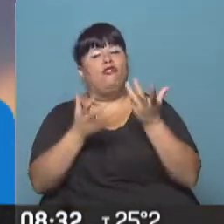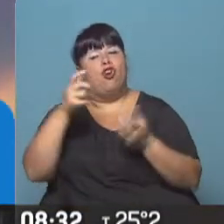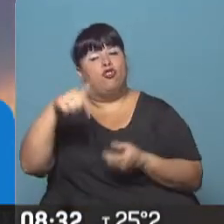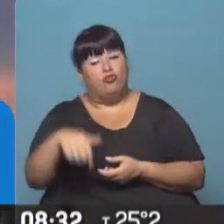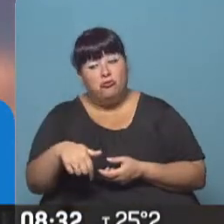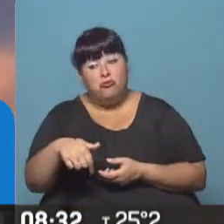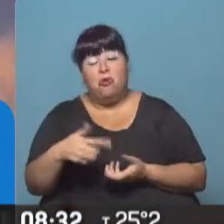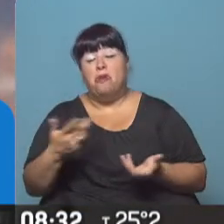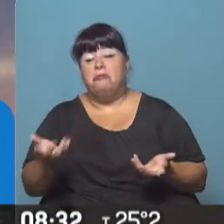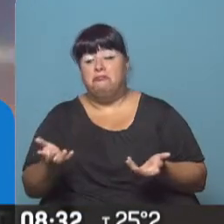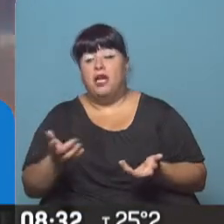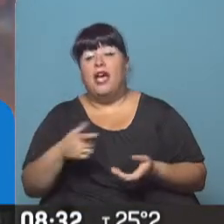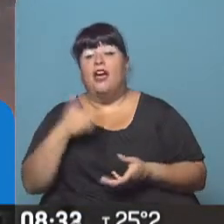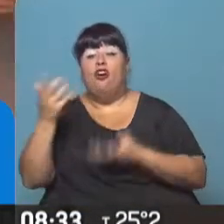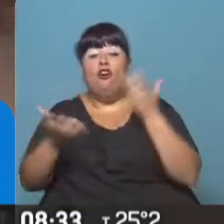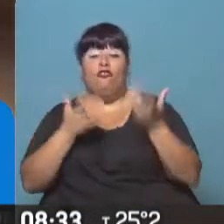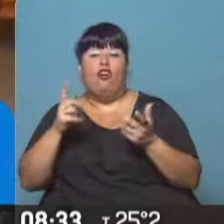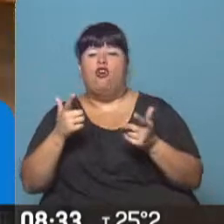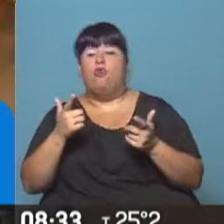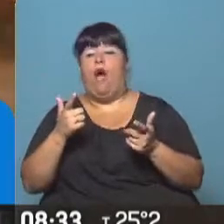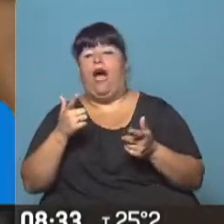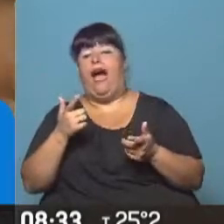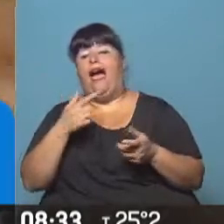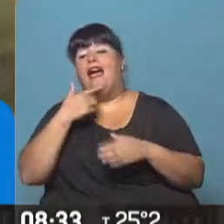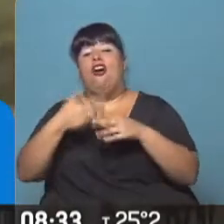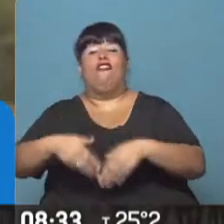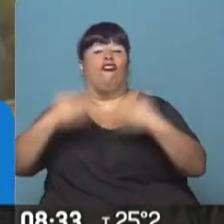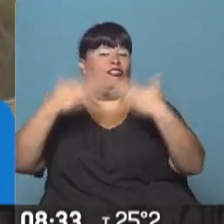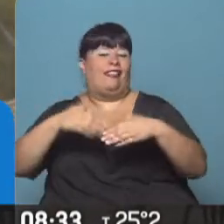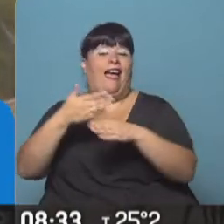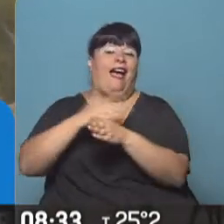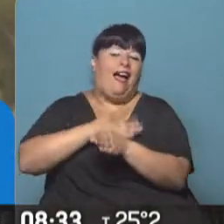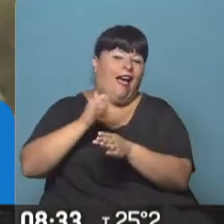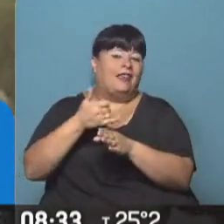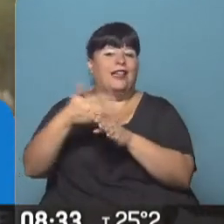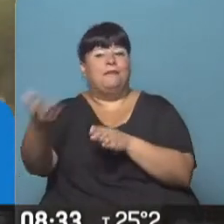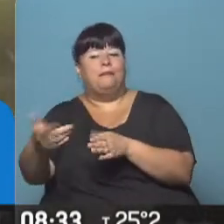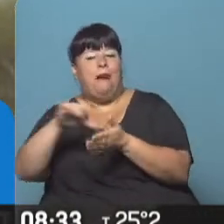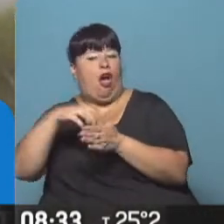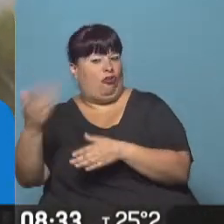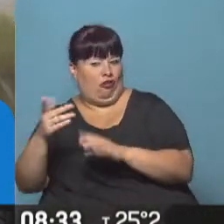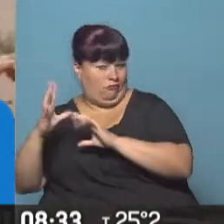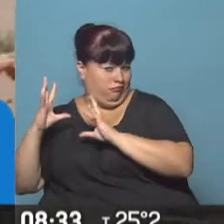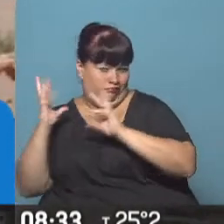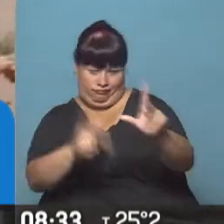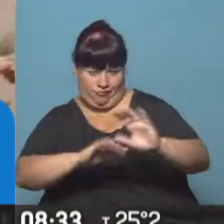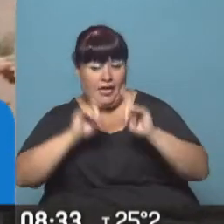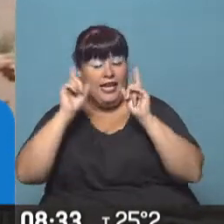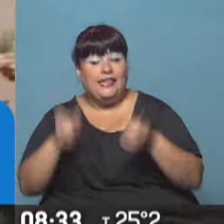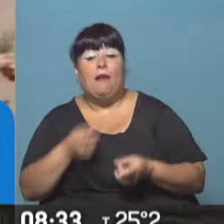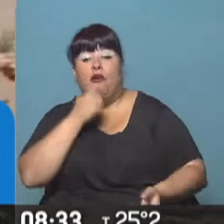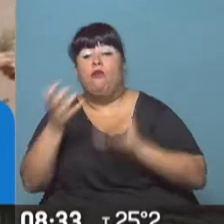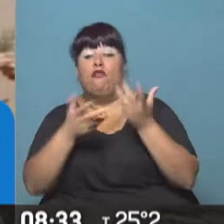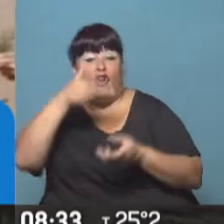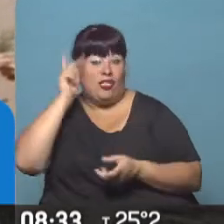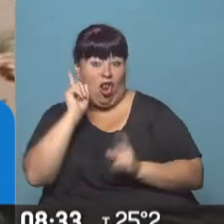sur el incendio no tiene no mira la frontera el límite entre un país y otro también ocurre cuando hay